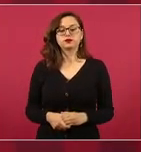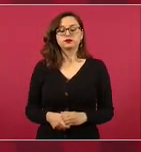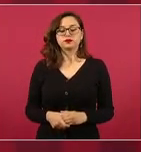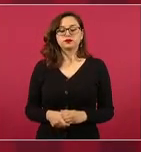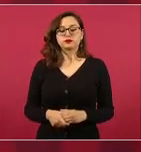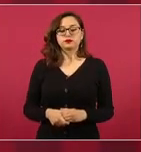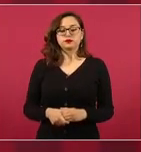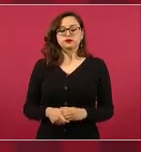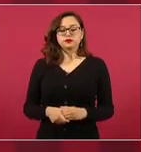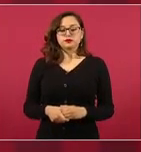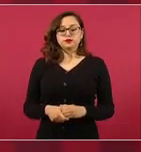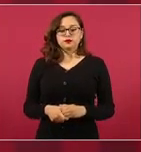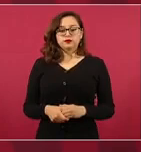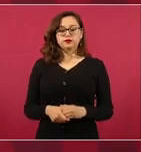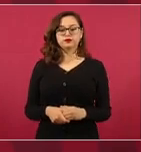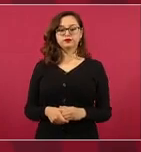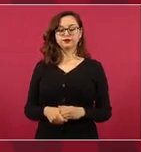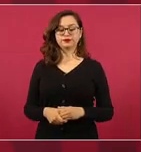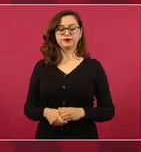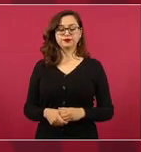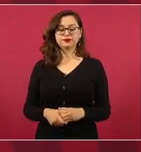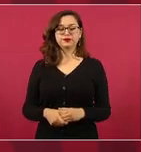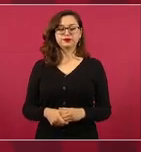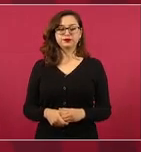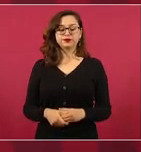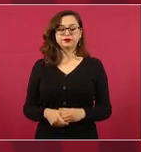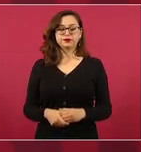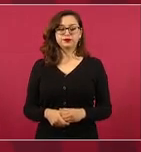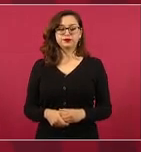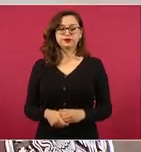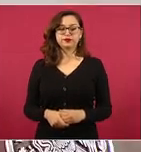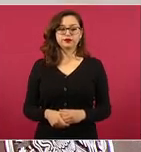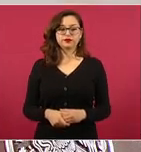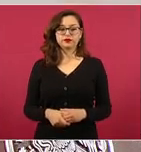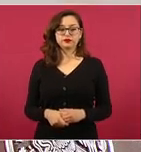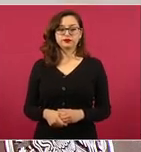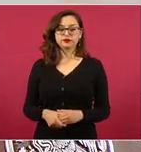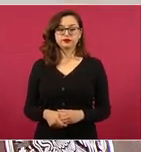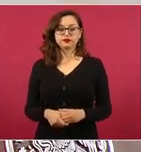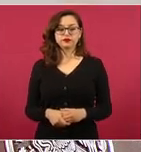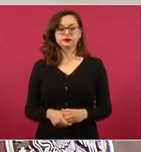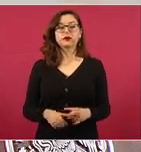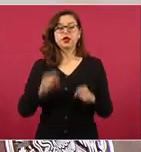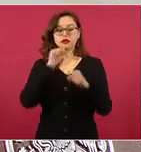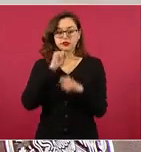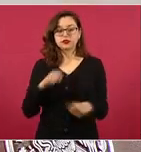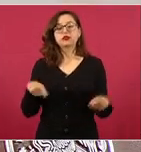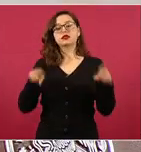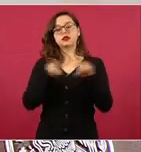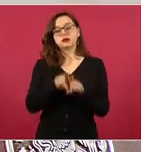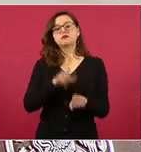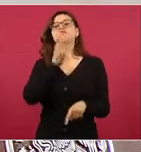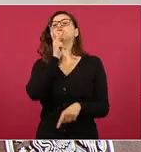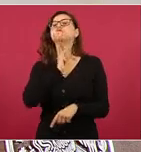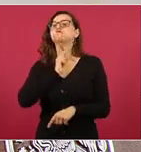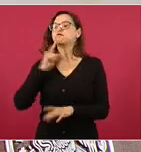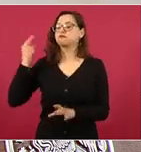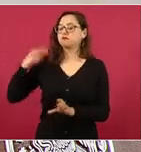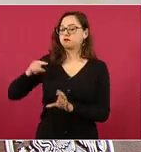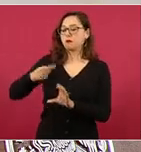está en acuerdos para extracción de petróleo en